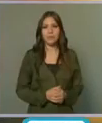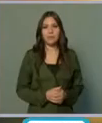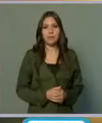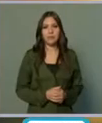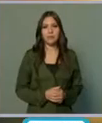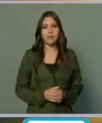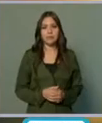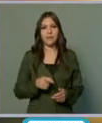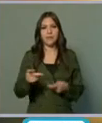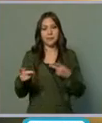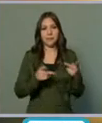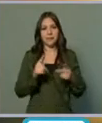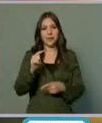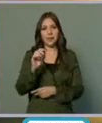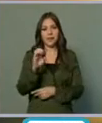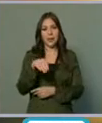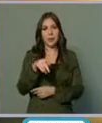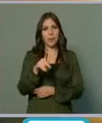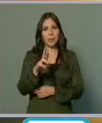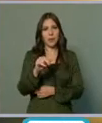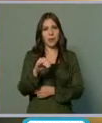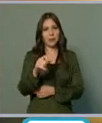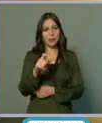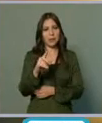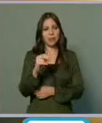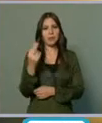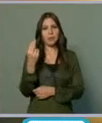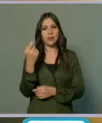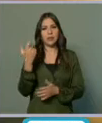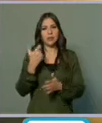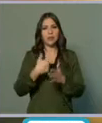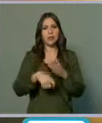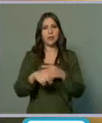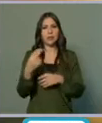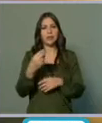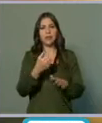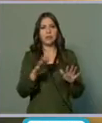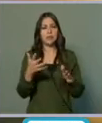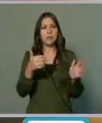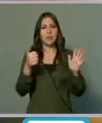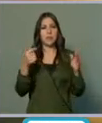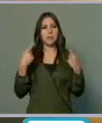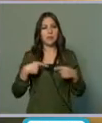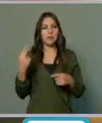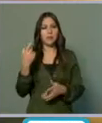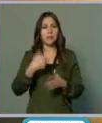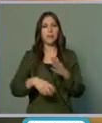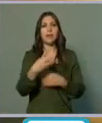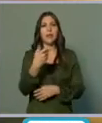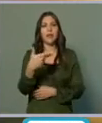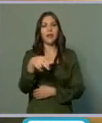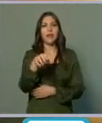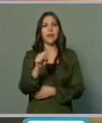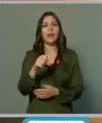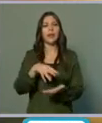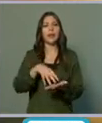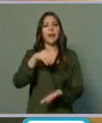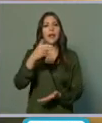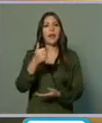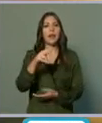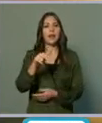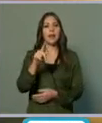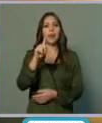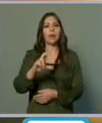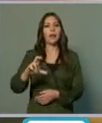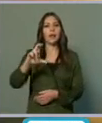Y ok, para preparar nuestro tempura mixto, vamos aproximadamente para 6 personas, vamos a necesitar 400 gramos de harina,